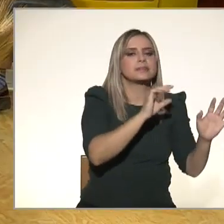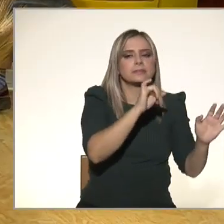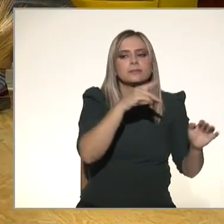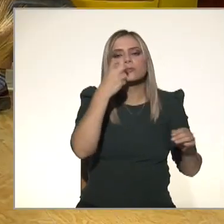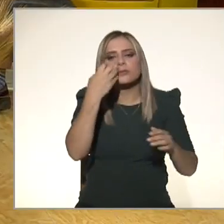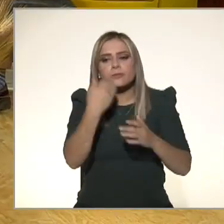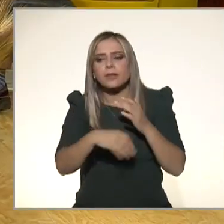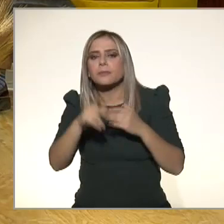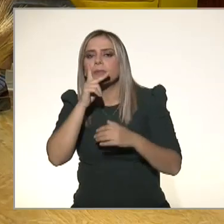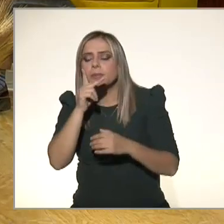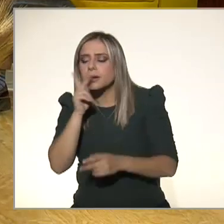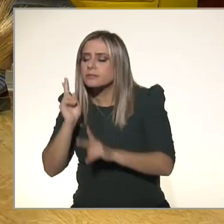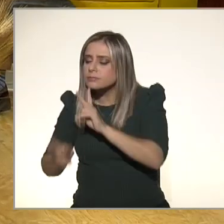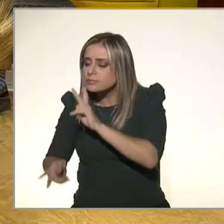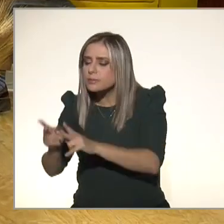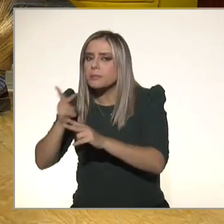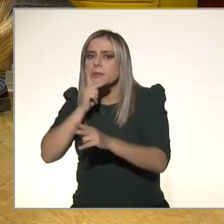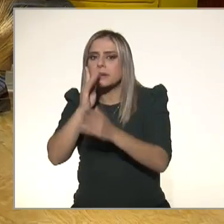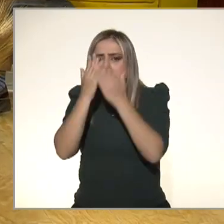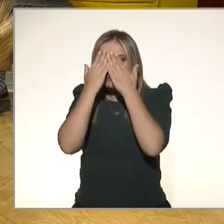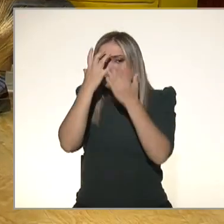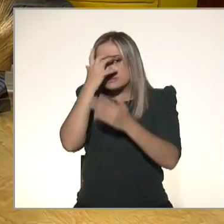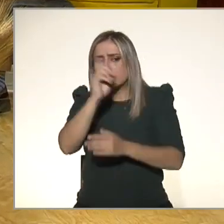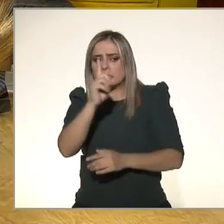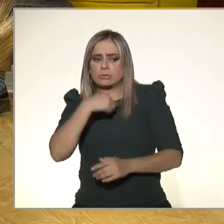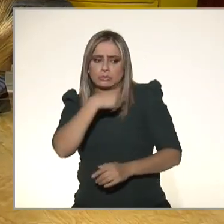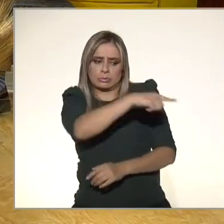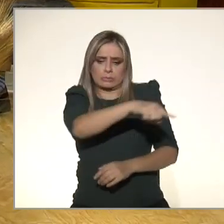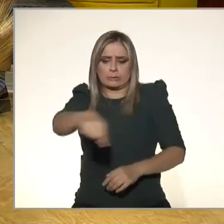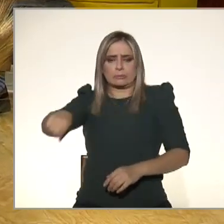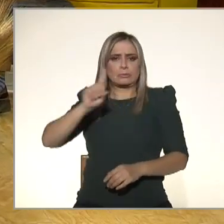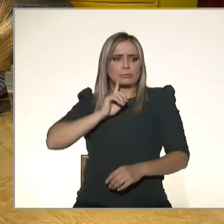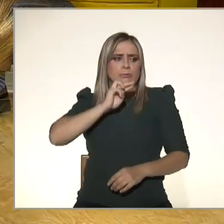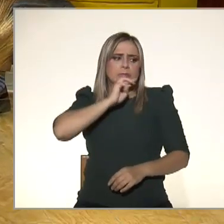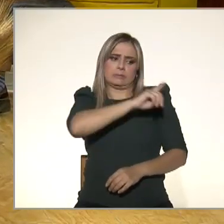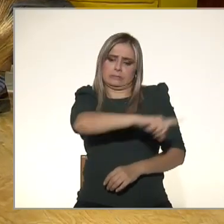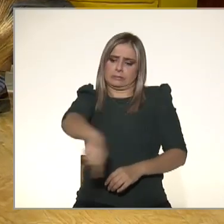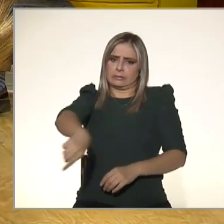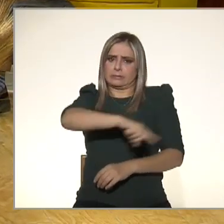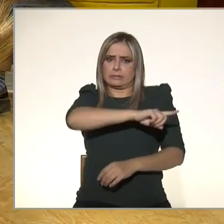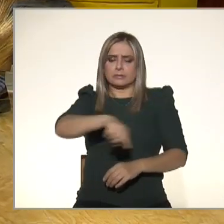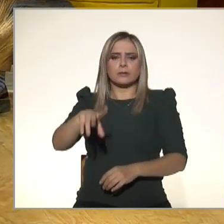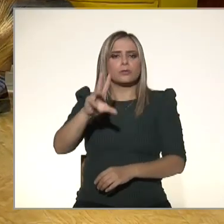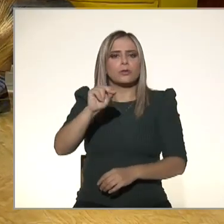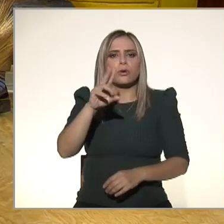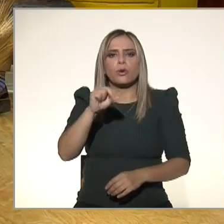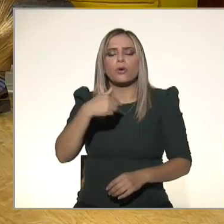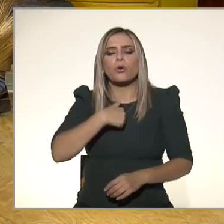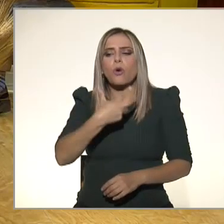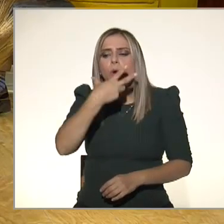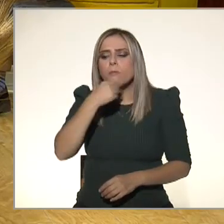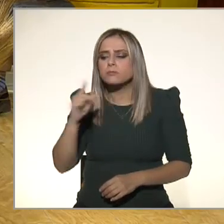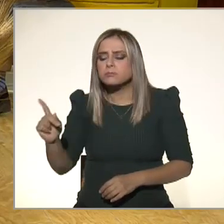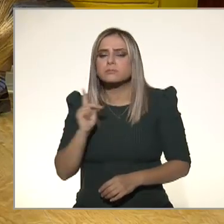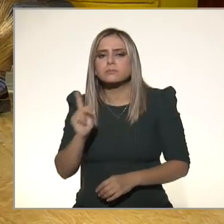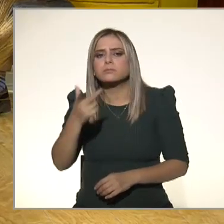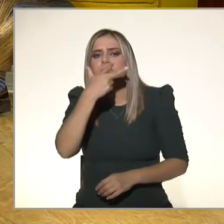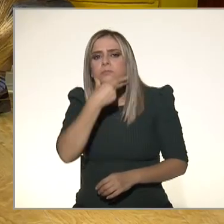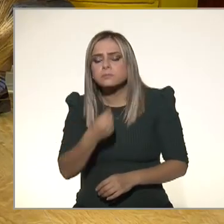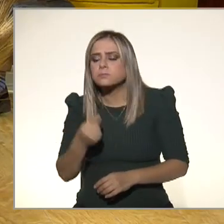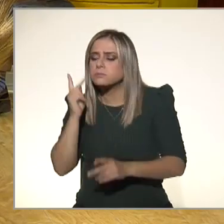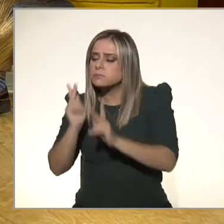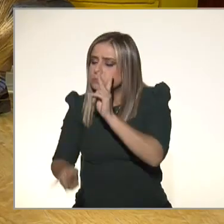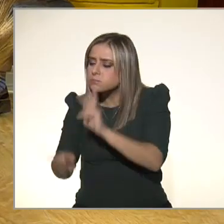comunicación, que no haya temas tabús en la familia. exacto, y aquí importantemente va a ser tener el quién pueda platicar con el niño, pero que sea